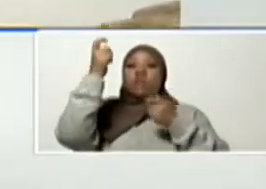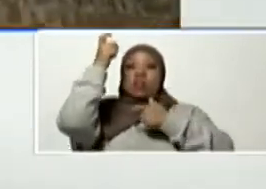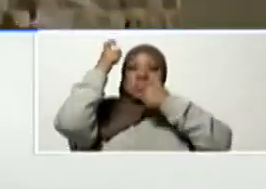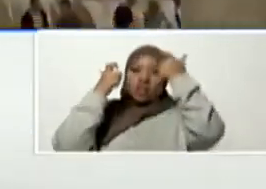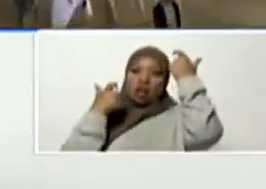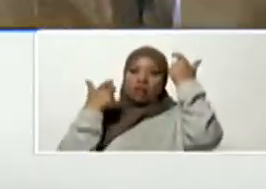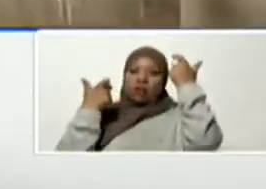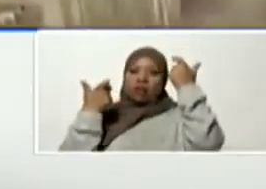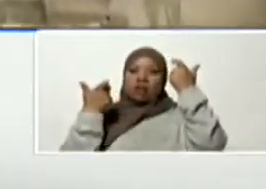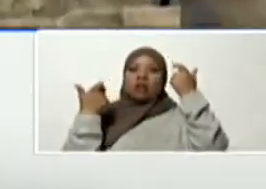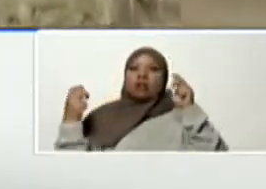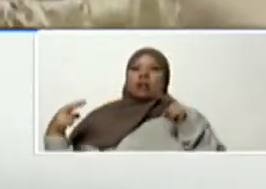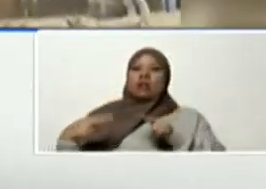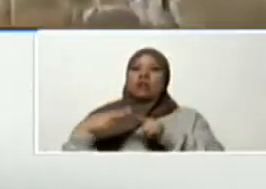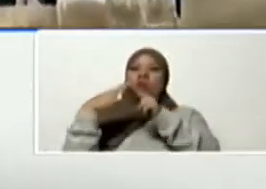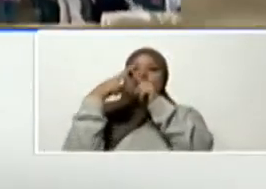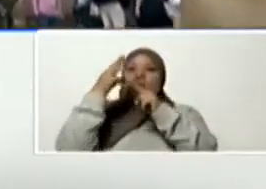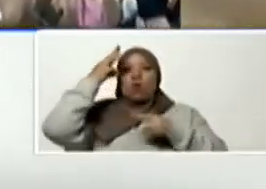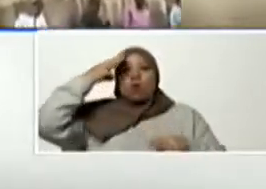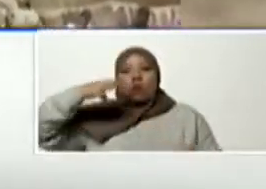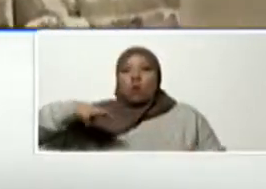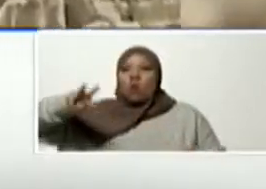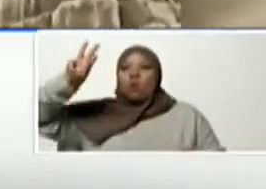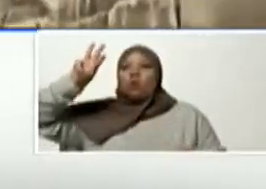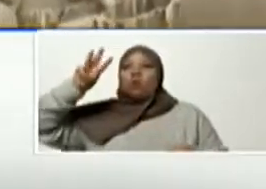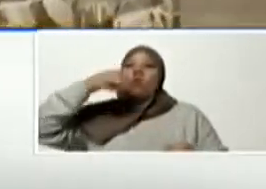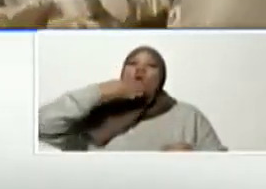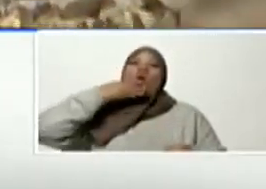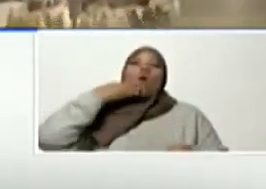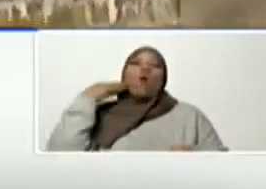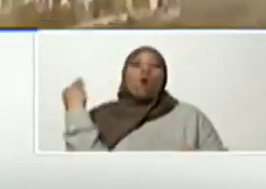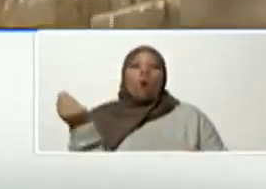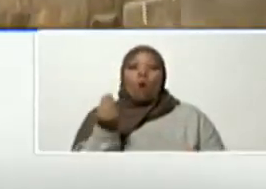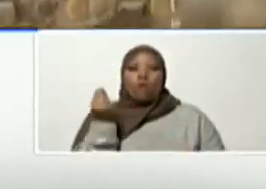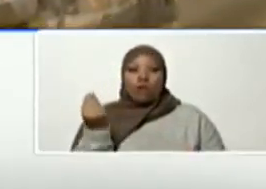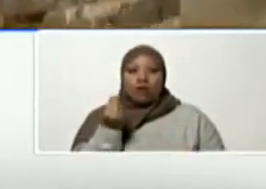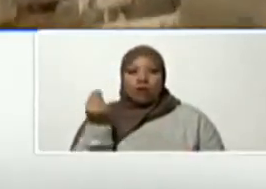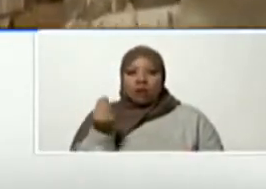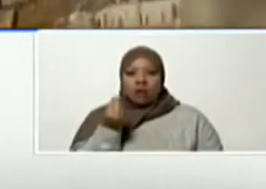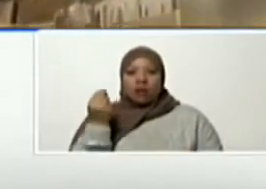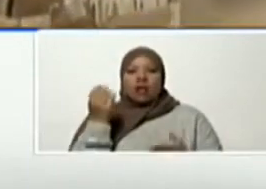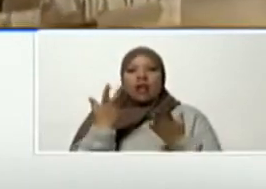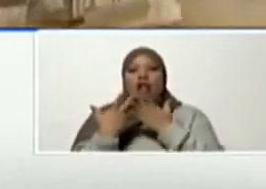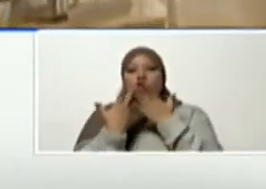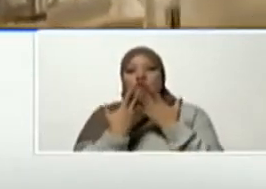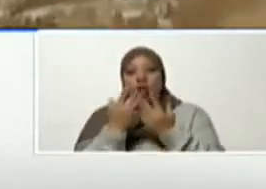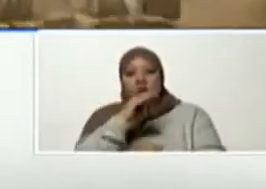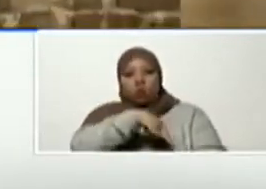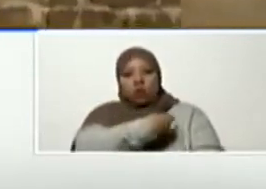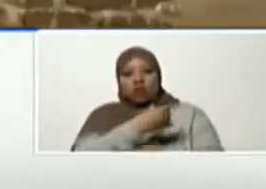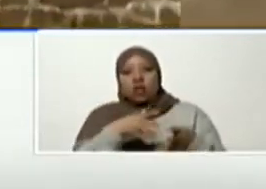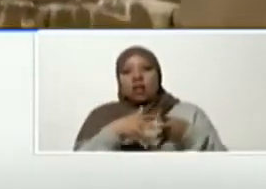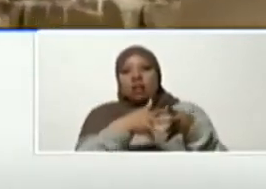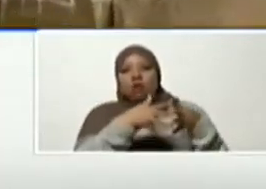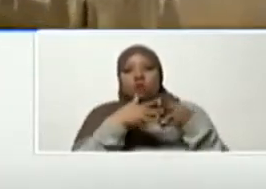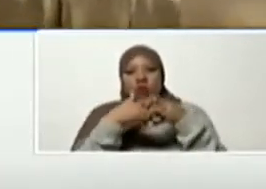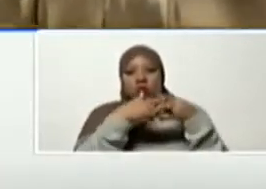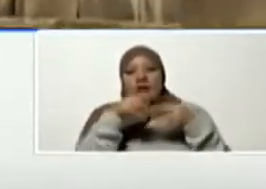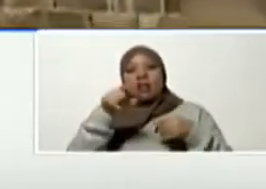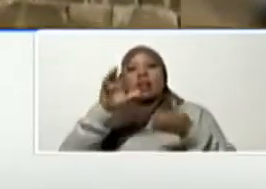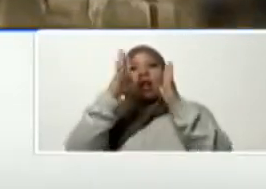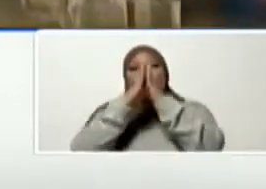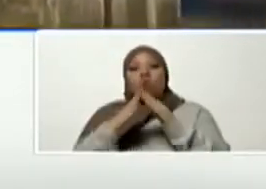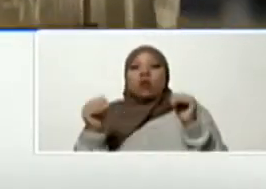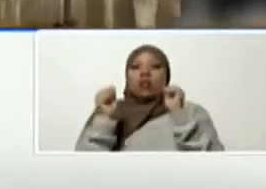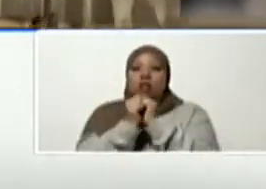chilenos. Conseguimos unos turistas mexicanos, un muchacho jovencito mexicano de barba también. Después nos conseguimos